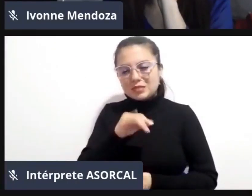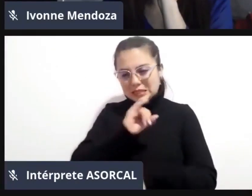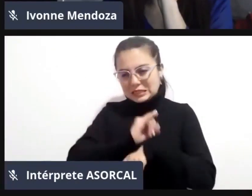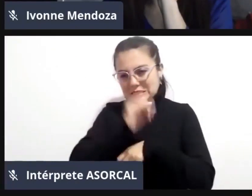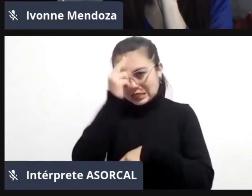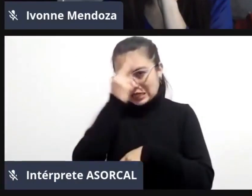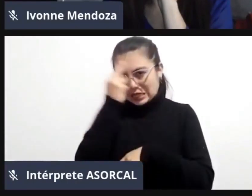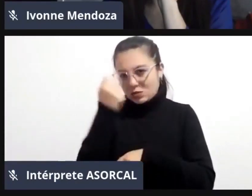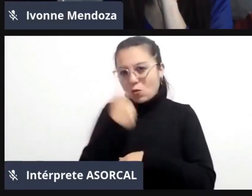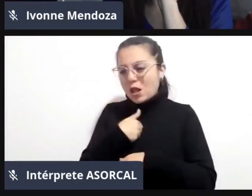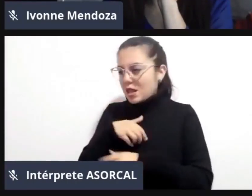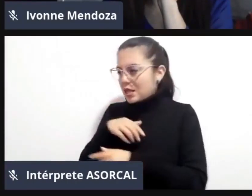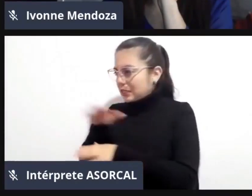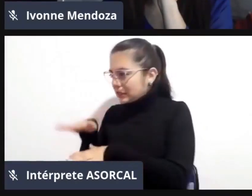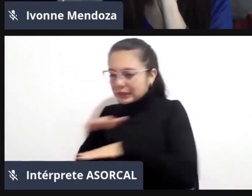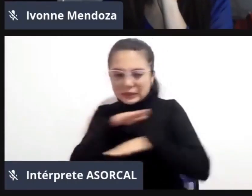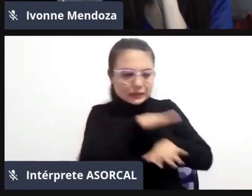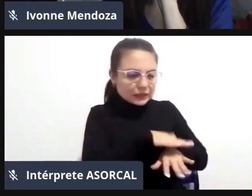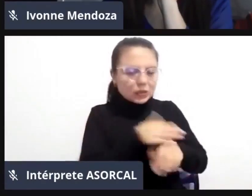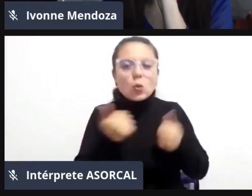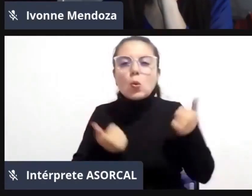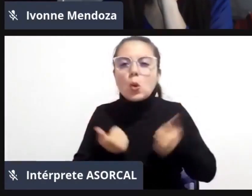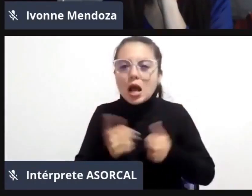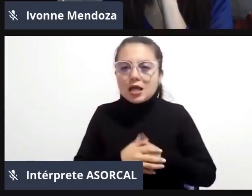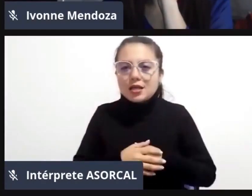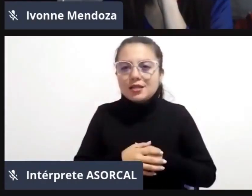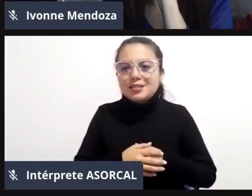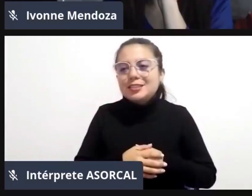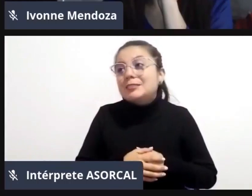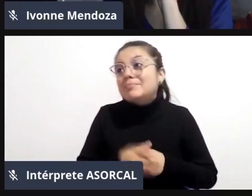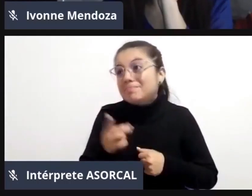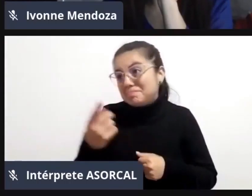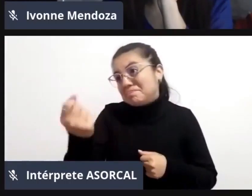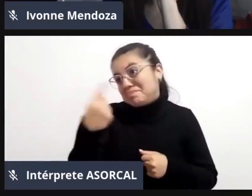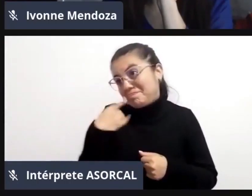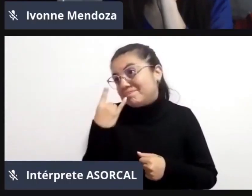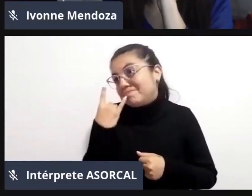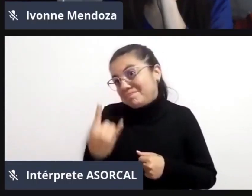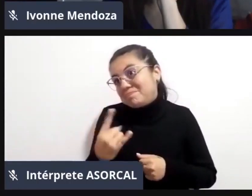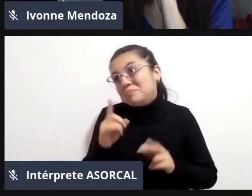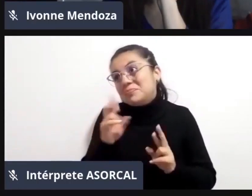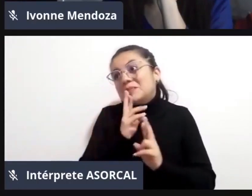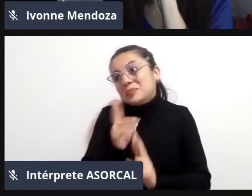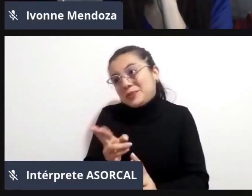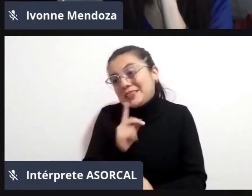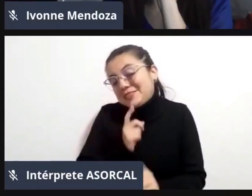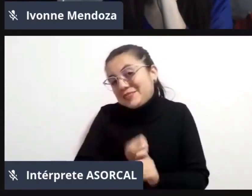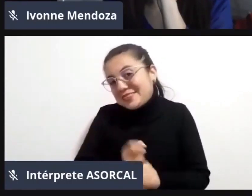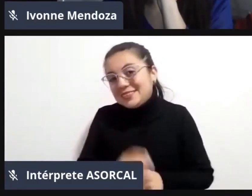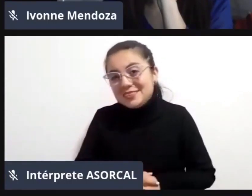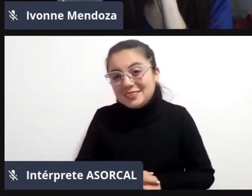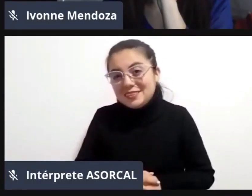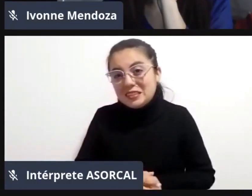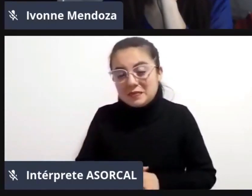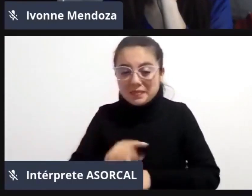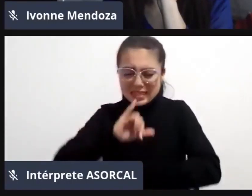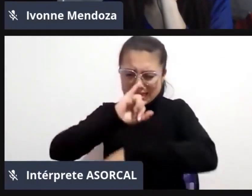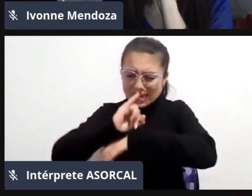Es una pregunta también interesantísima, de difícil respuesta. Si por Iglesia Católica vamos a entender la